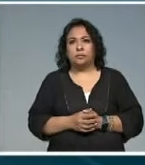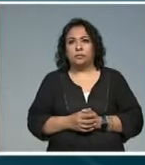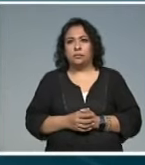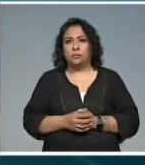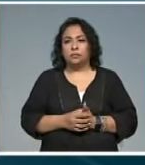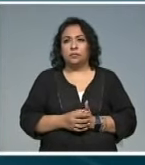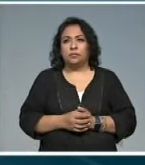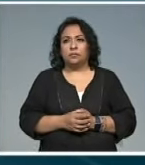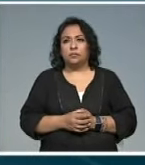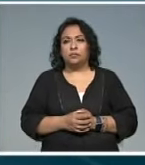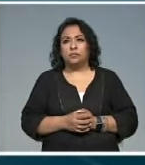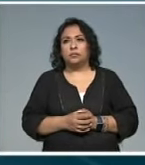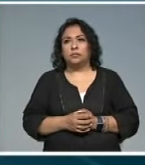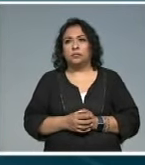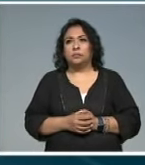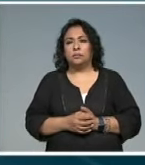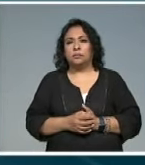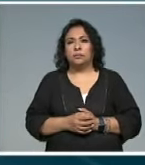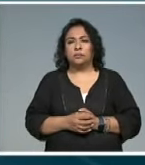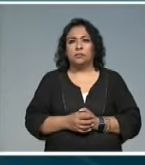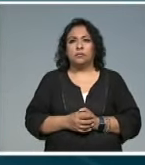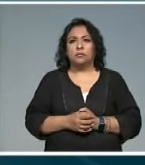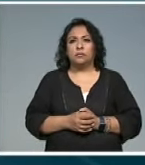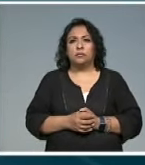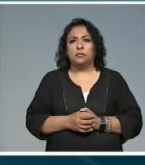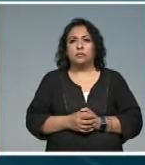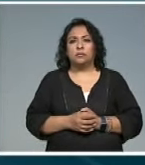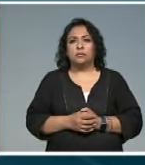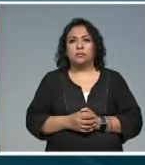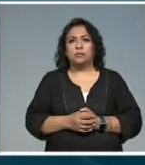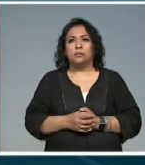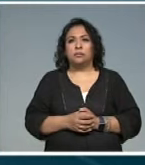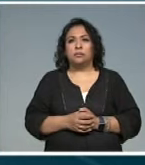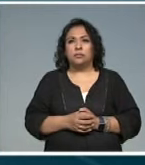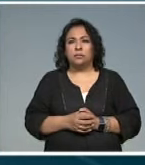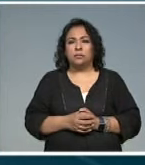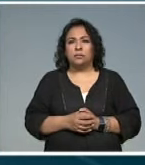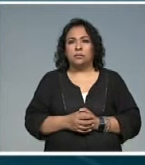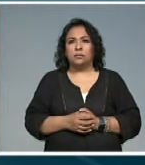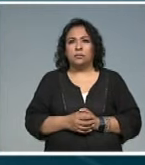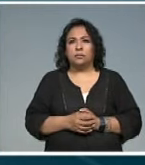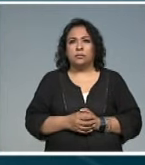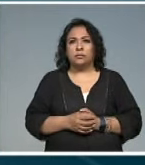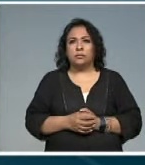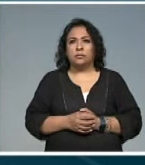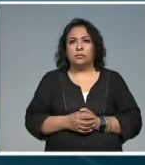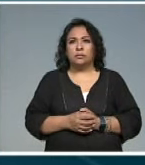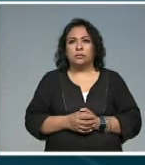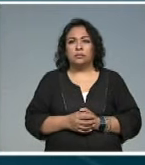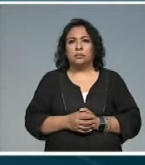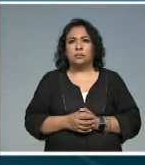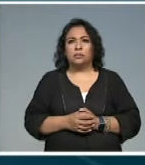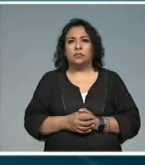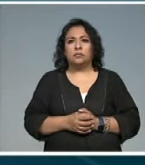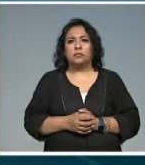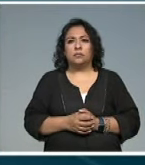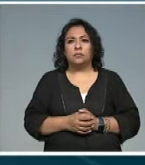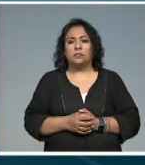a sin. I was weak. You were possessed. It wasn't you. I let it happen.